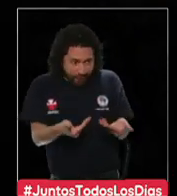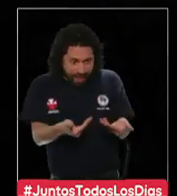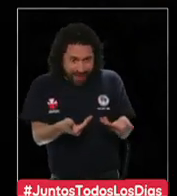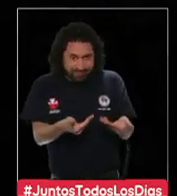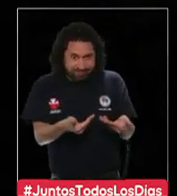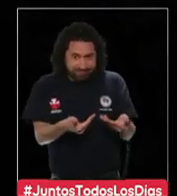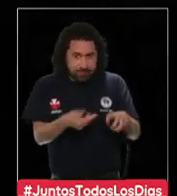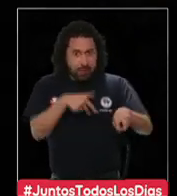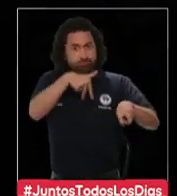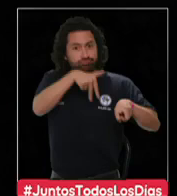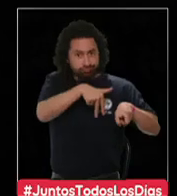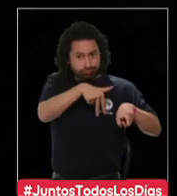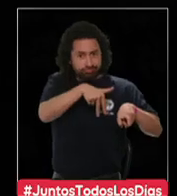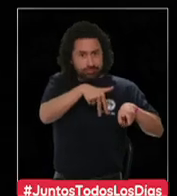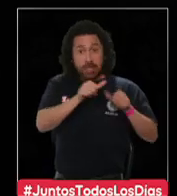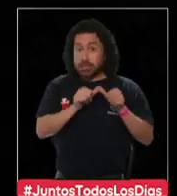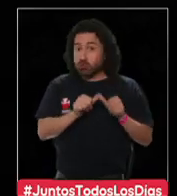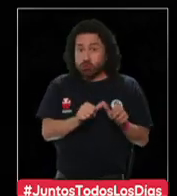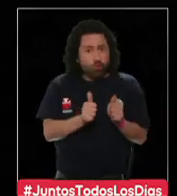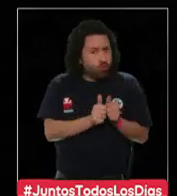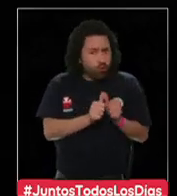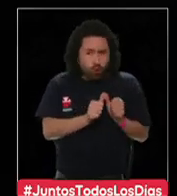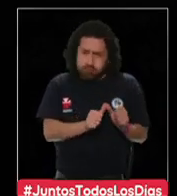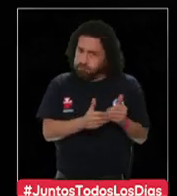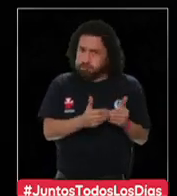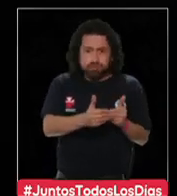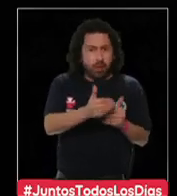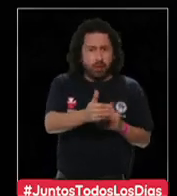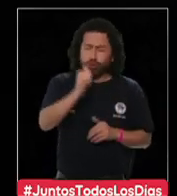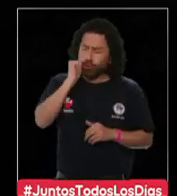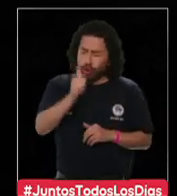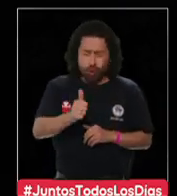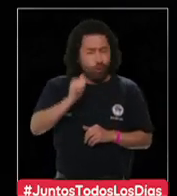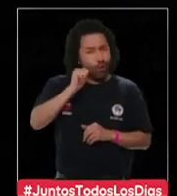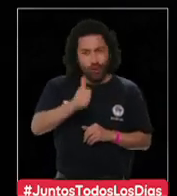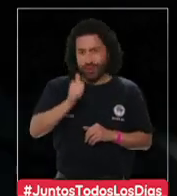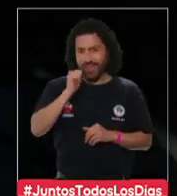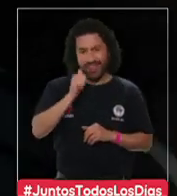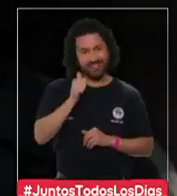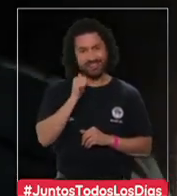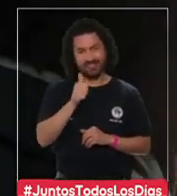aquí estamos aún y seguiremos juntos todos los días.